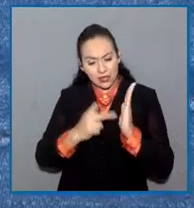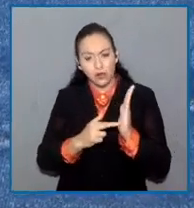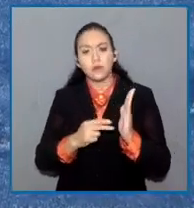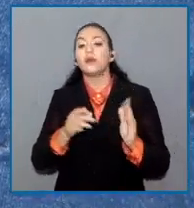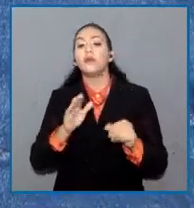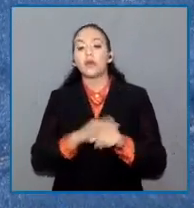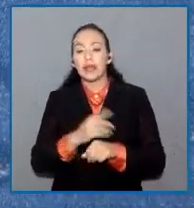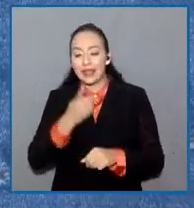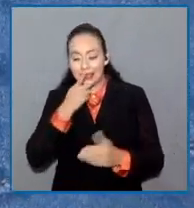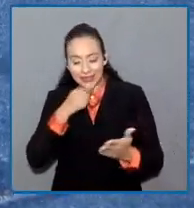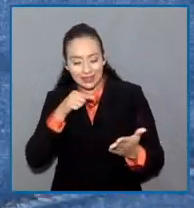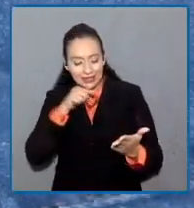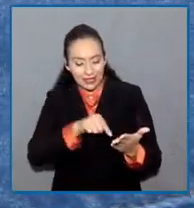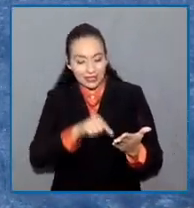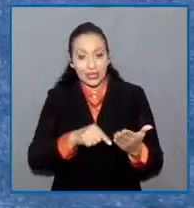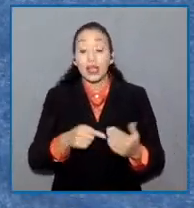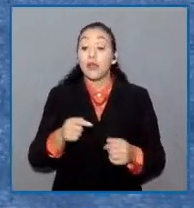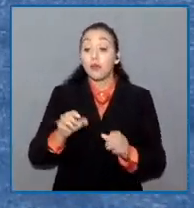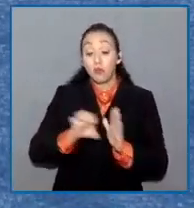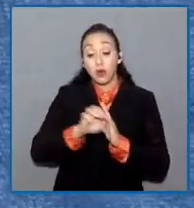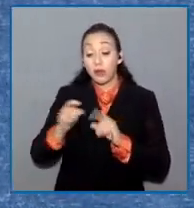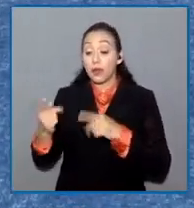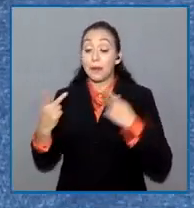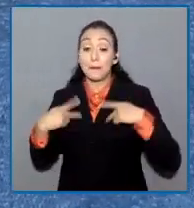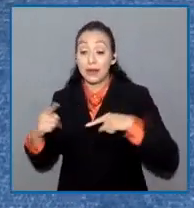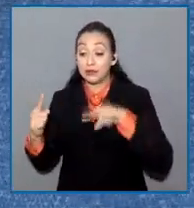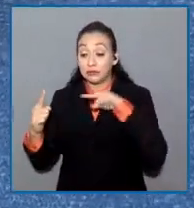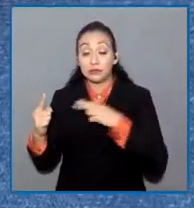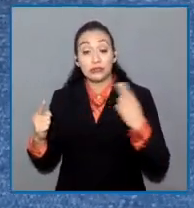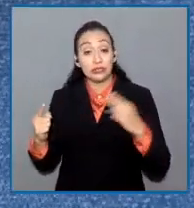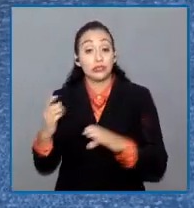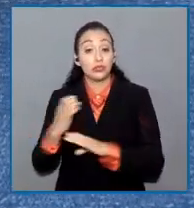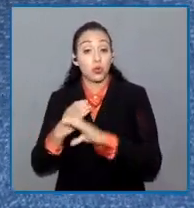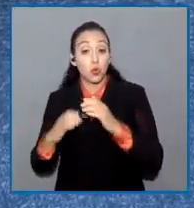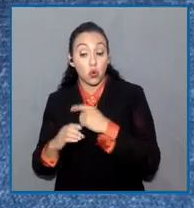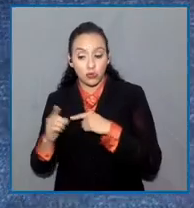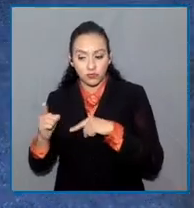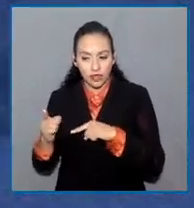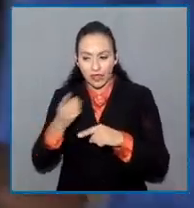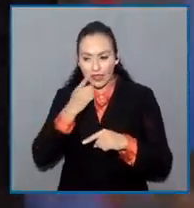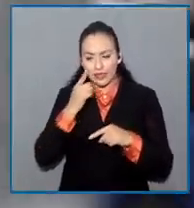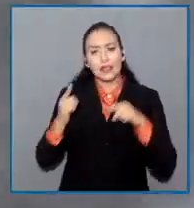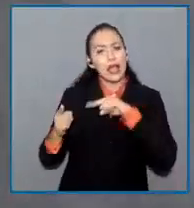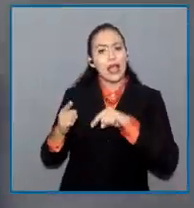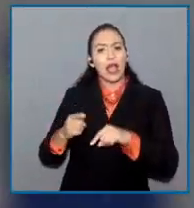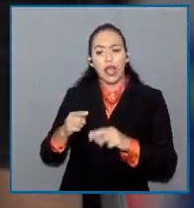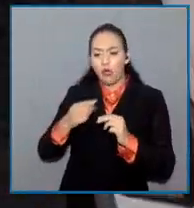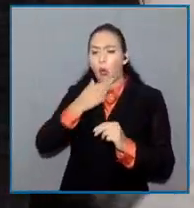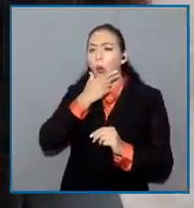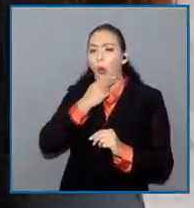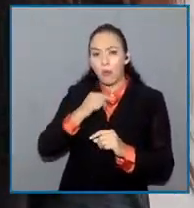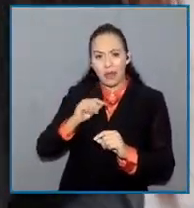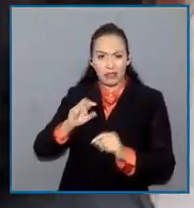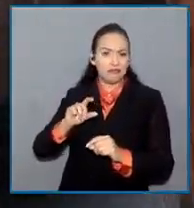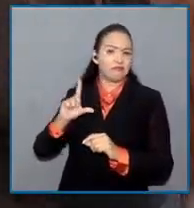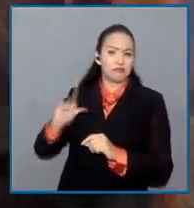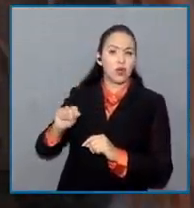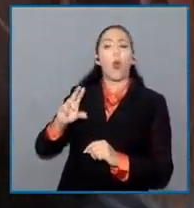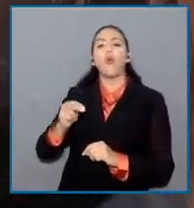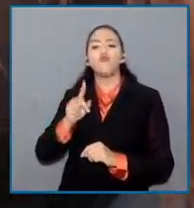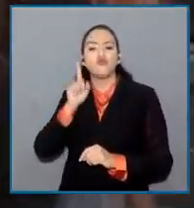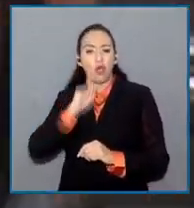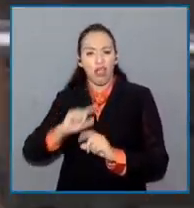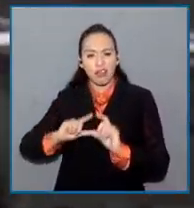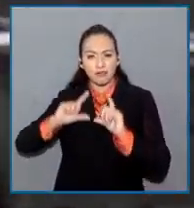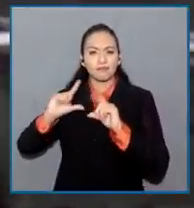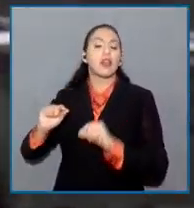del cónyuge, no hace una distinción entre estos por razón de género o de sexo, de tal manera que cualquiera de ellos puede llegar a